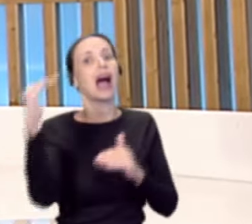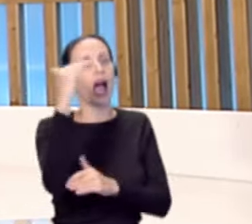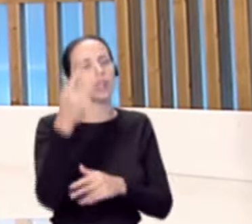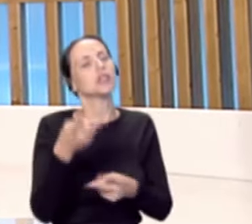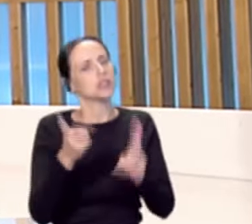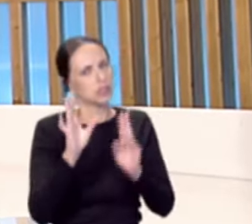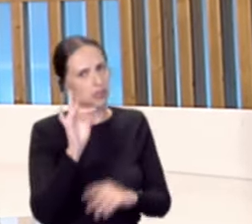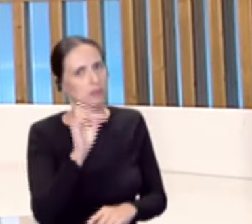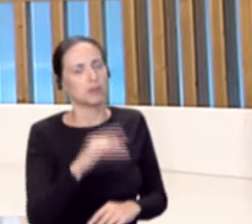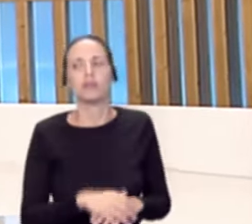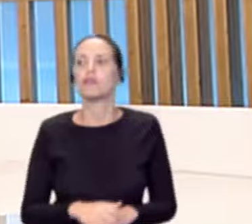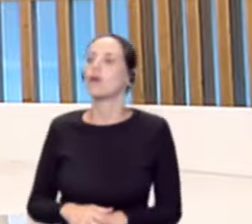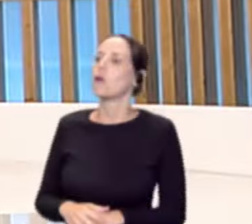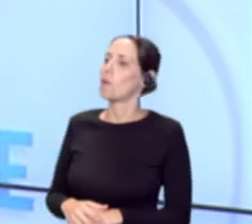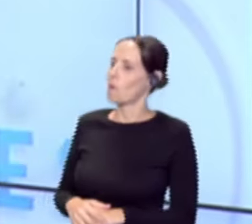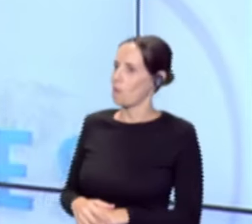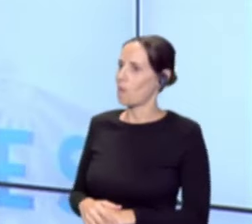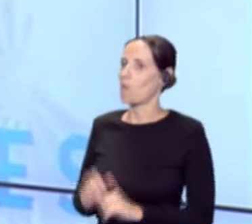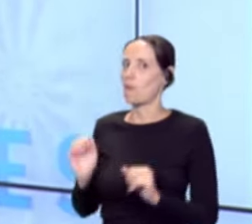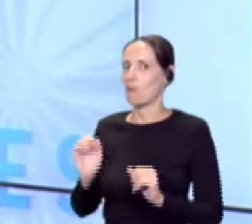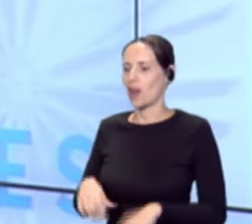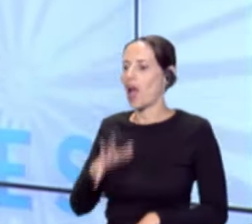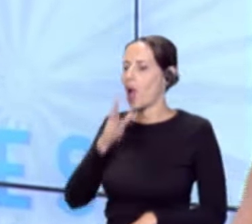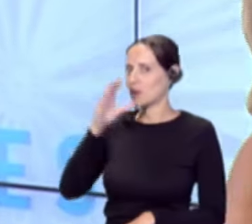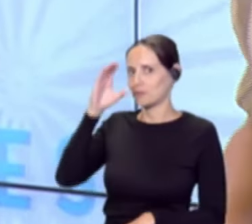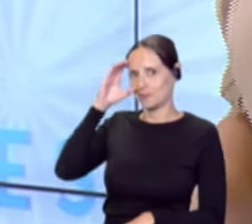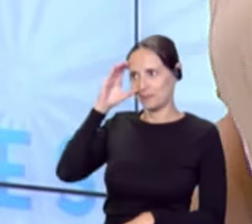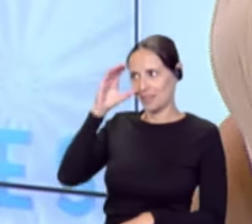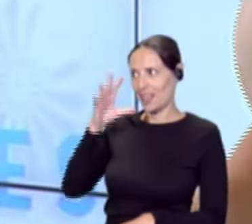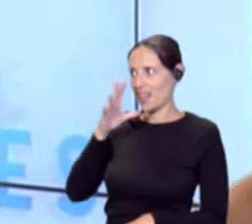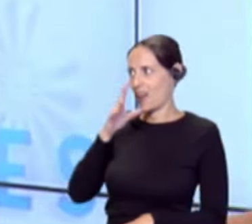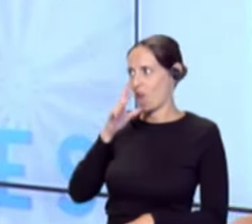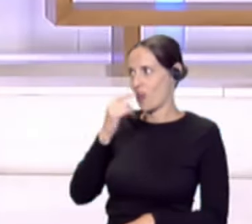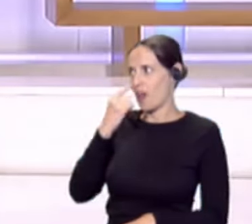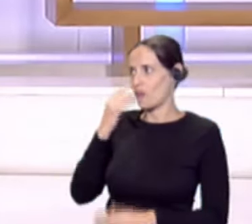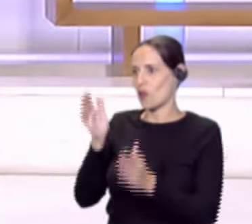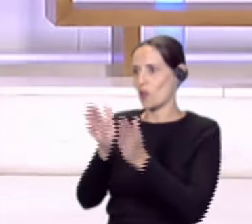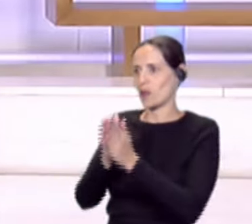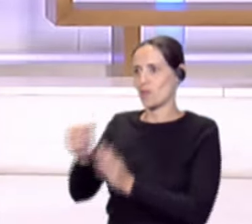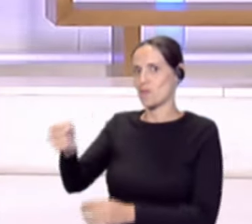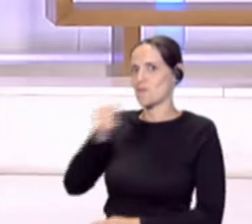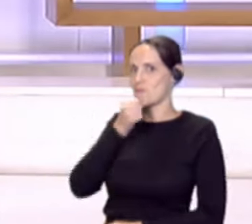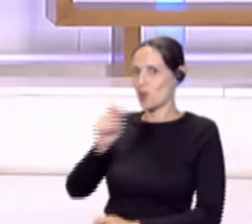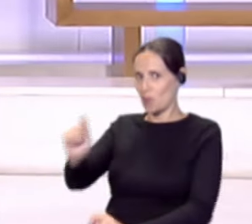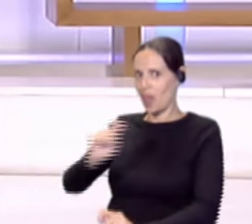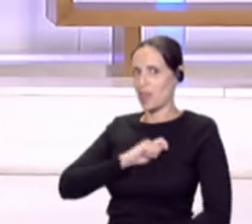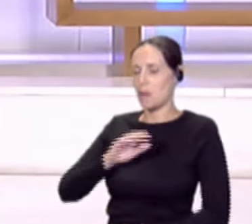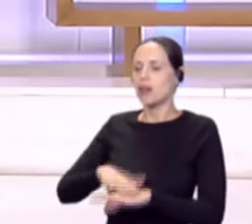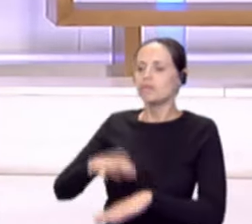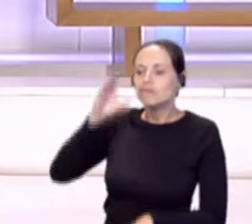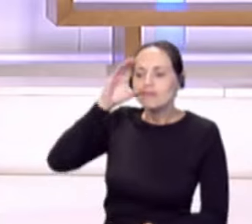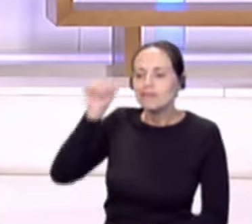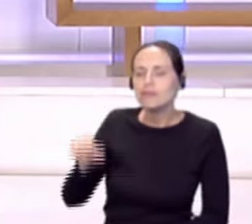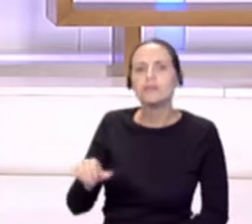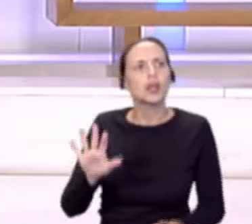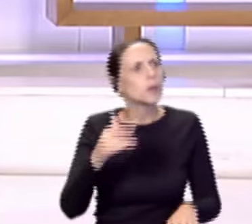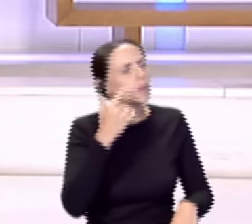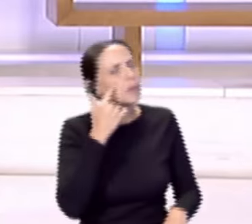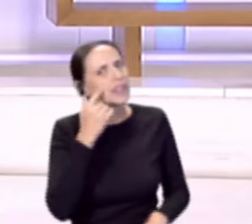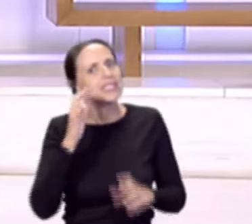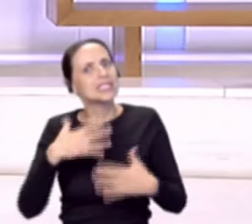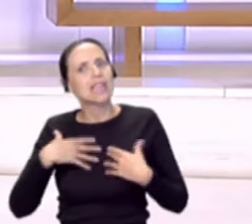permiten. Bueno, ahora me gustaría escucharlos a ellos, vale. A ver si los compañeros nos pueden traer uno de los micrófonos para escucharlos a ellos también. Sí. Pero Laura, la salud del karate en